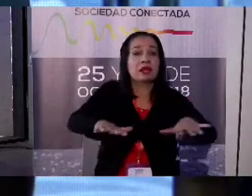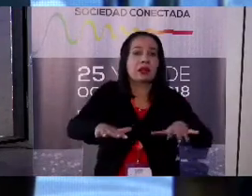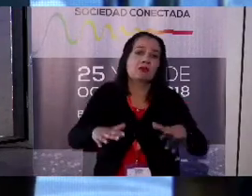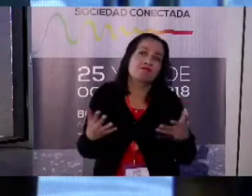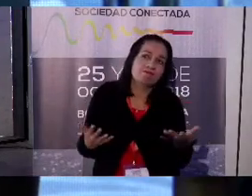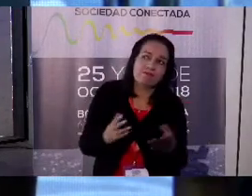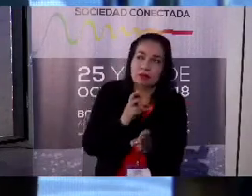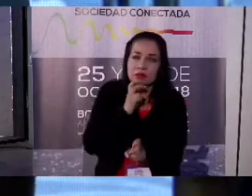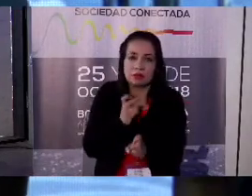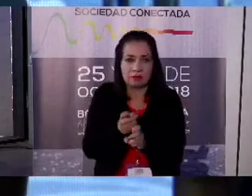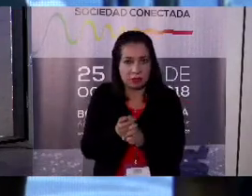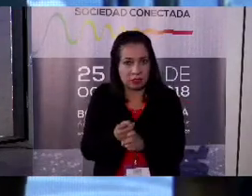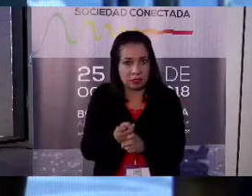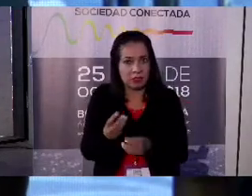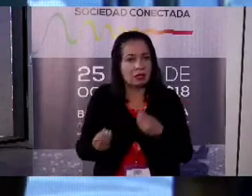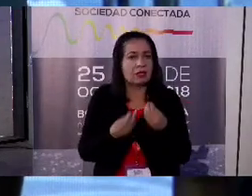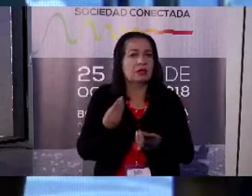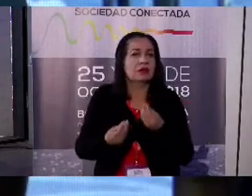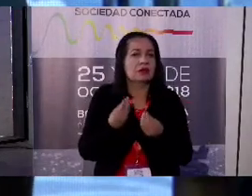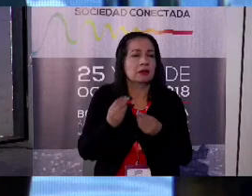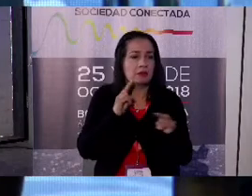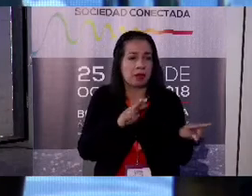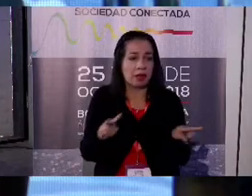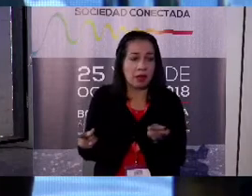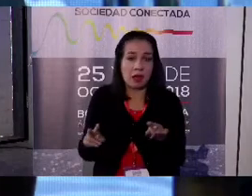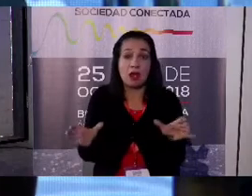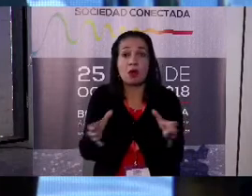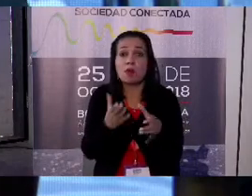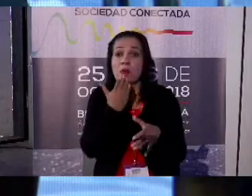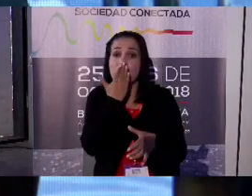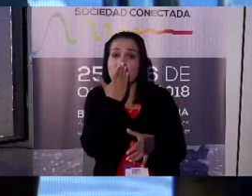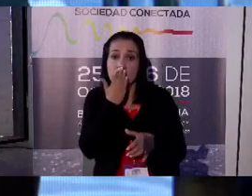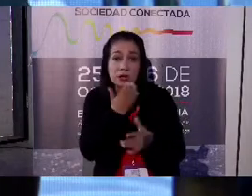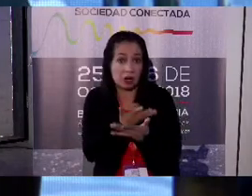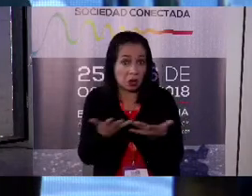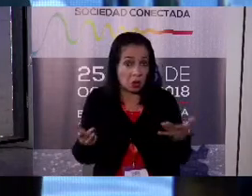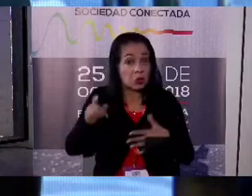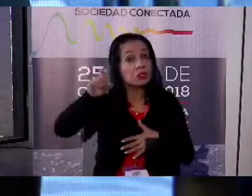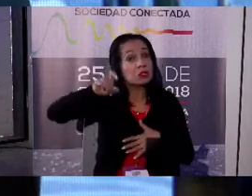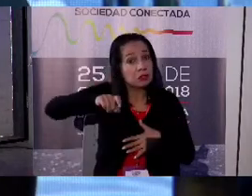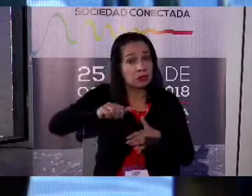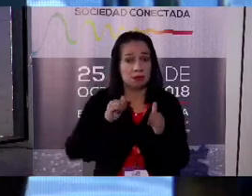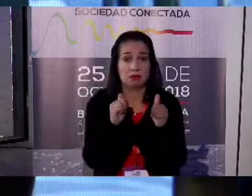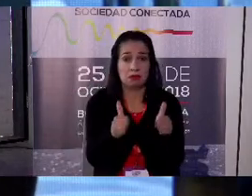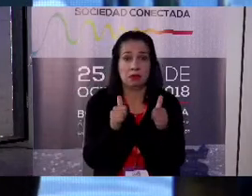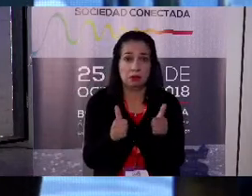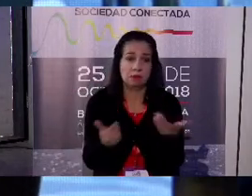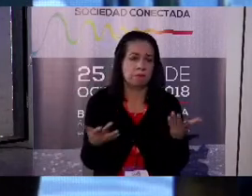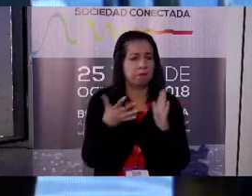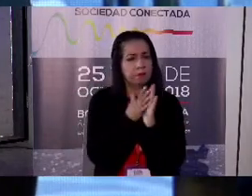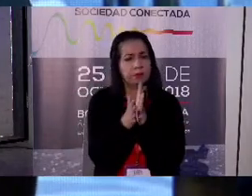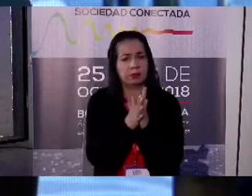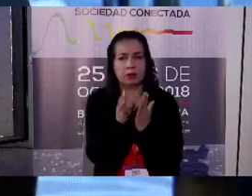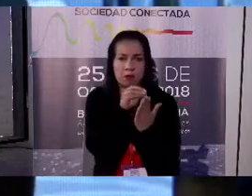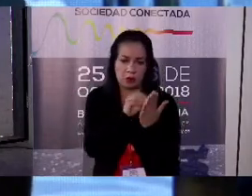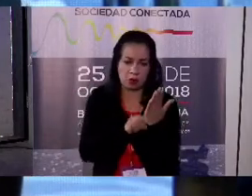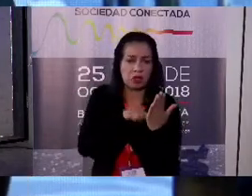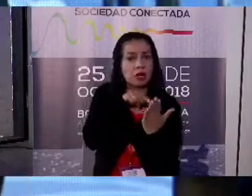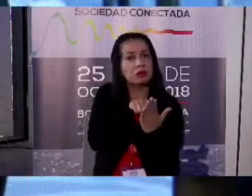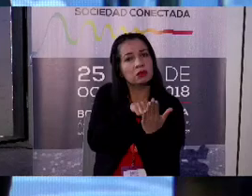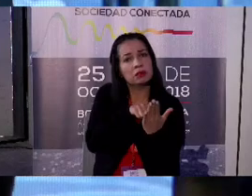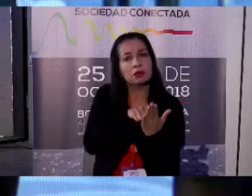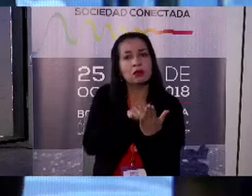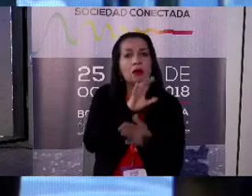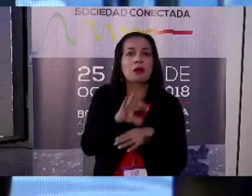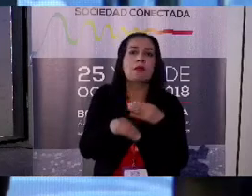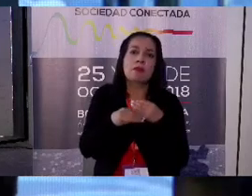eh se se vio que la la comunidad indígena tenía sus propias necesidades Entonces se habló de contenidos y se habló que quizás